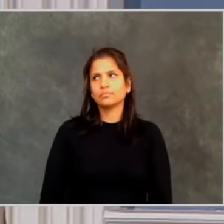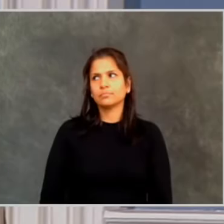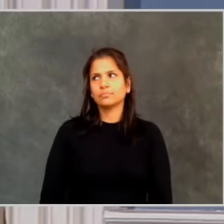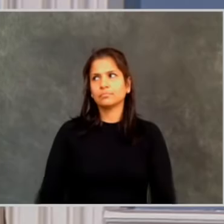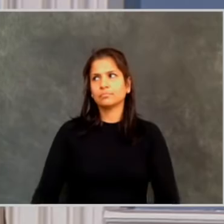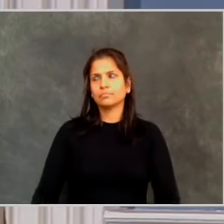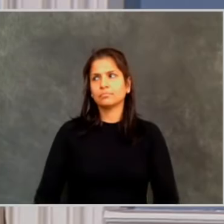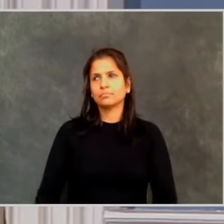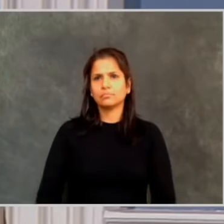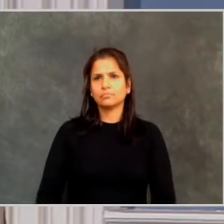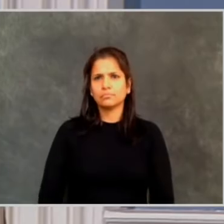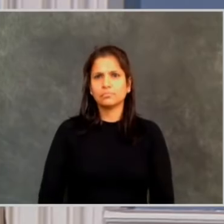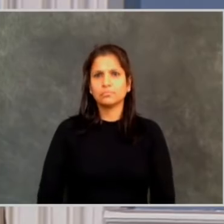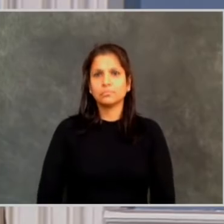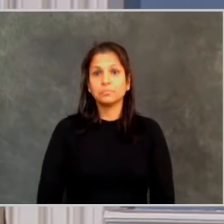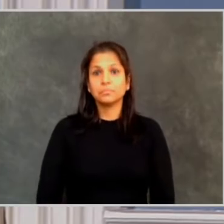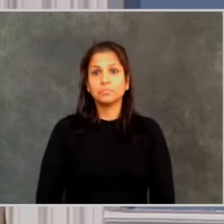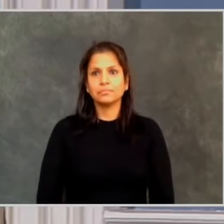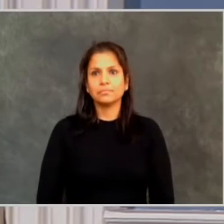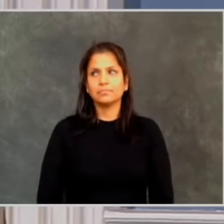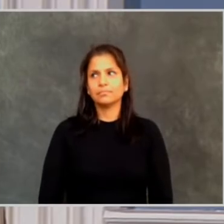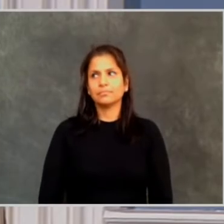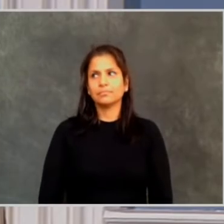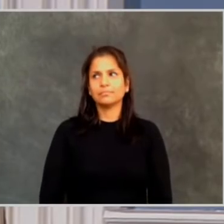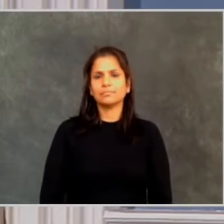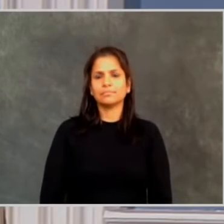campaña va a estar lanzando